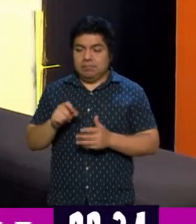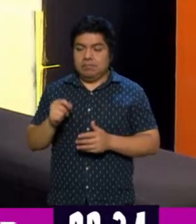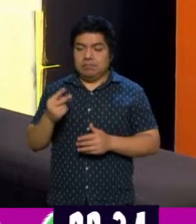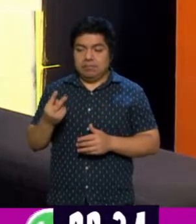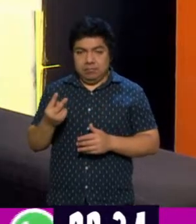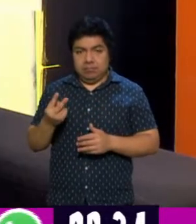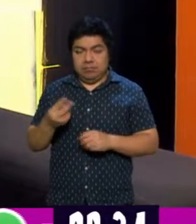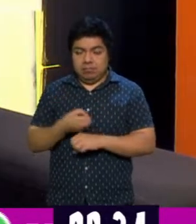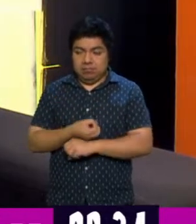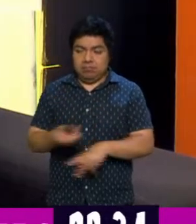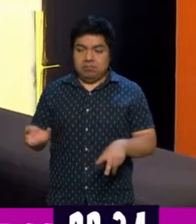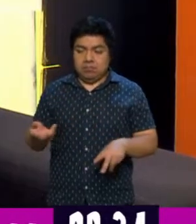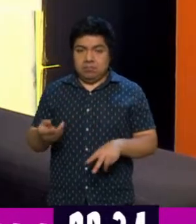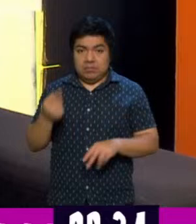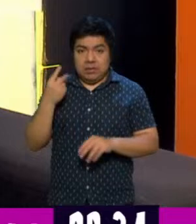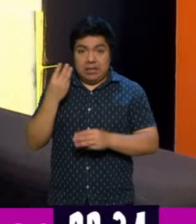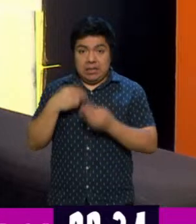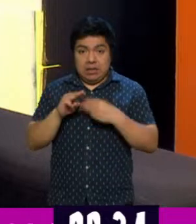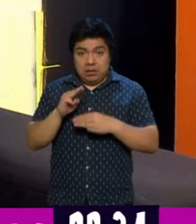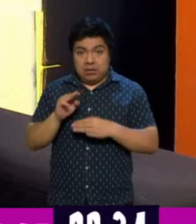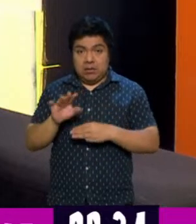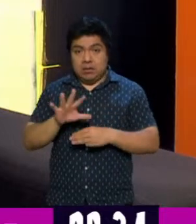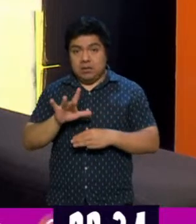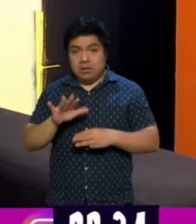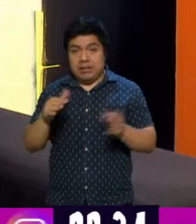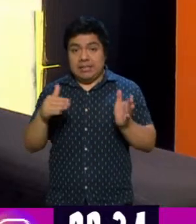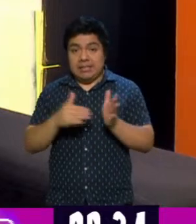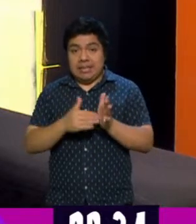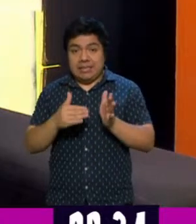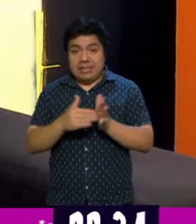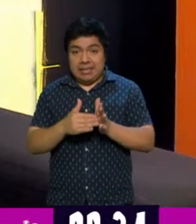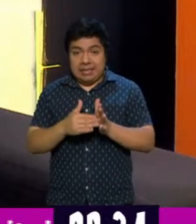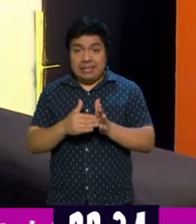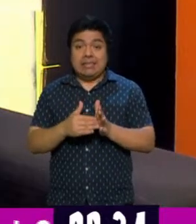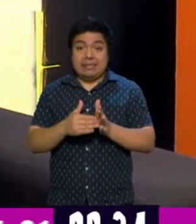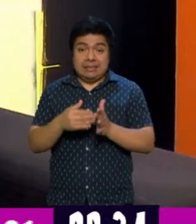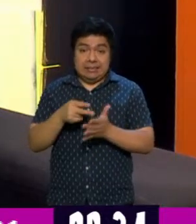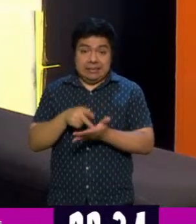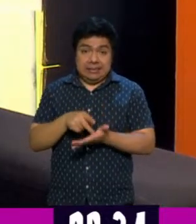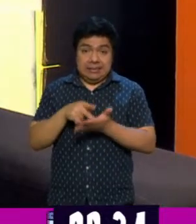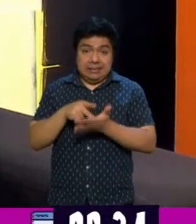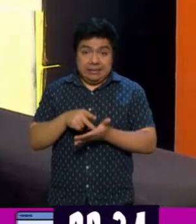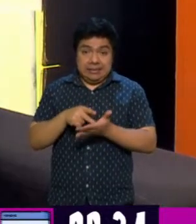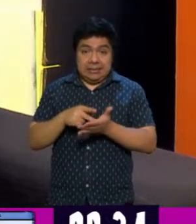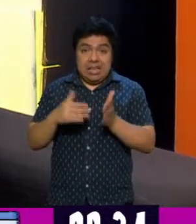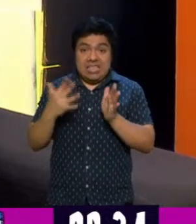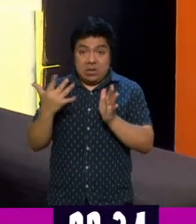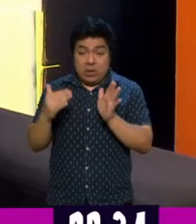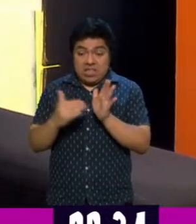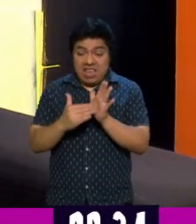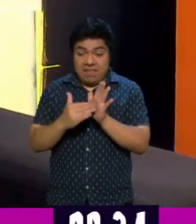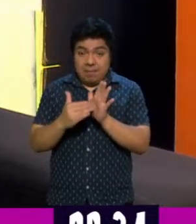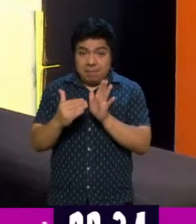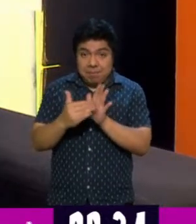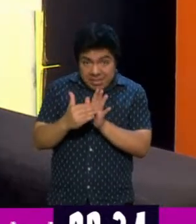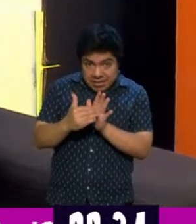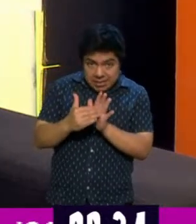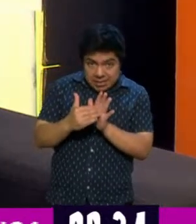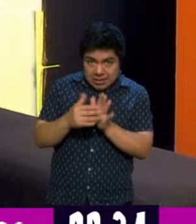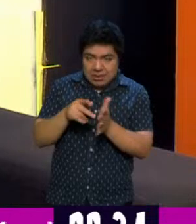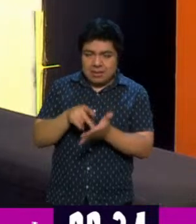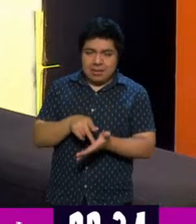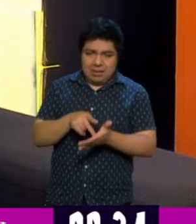se desperdiciaron en el mundo 50 millones de toneladas de alimentos. Los afectados,